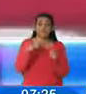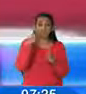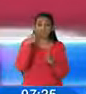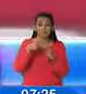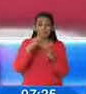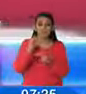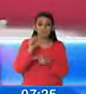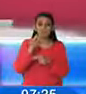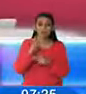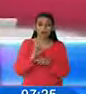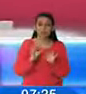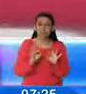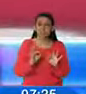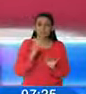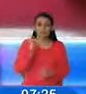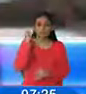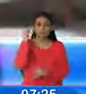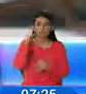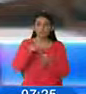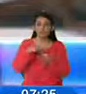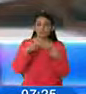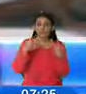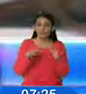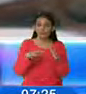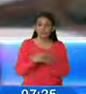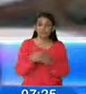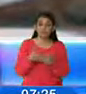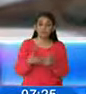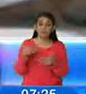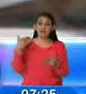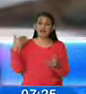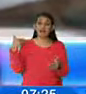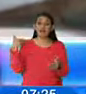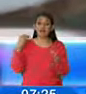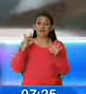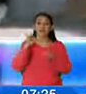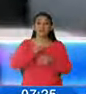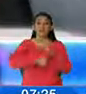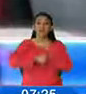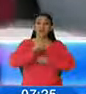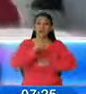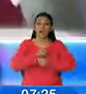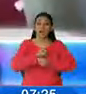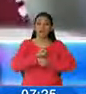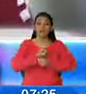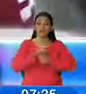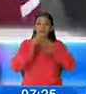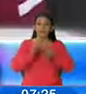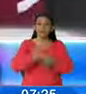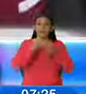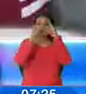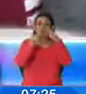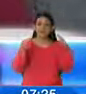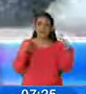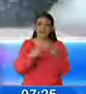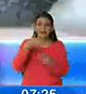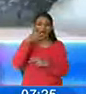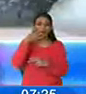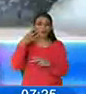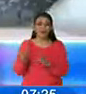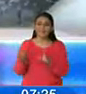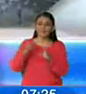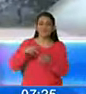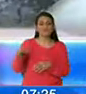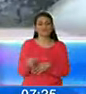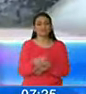se alistaba para ejercer su derecho al voto. Él sufrió un accidente de tránsito hace 7 años, cuando en Nochebuena regresaba del Oriente para